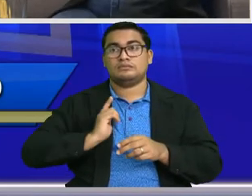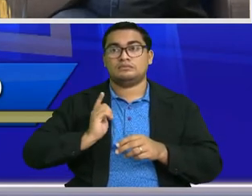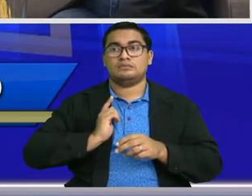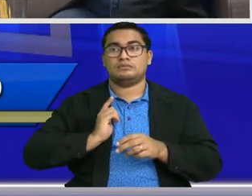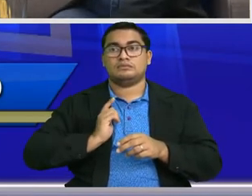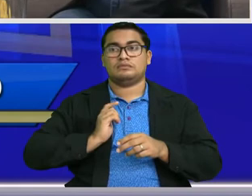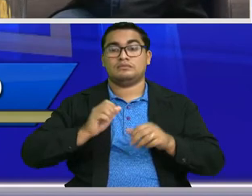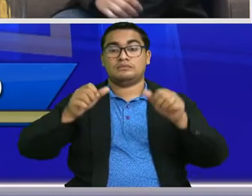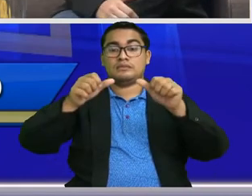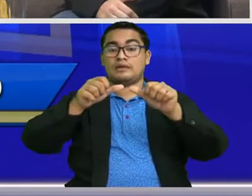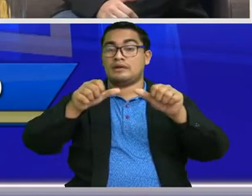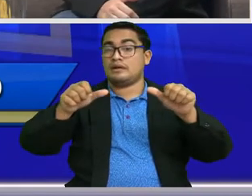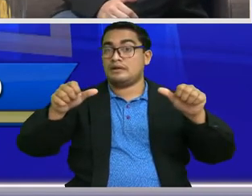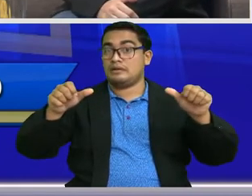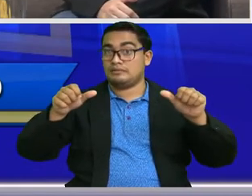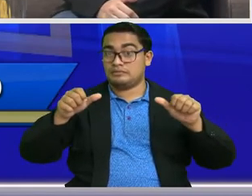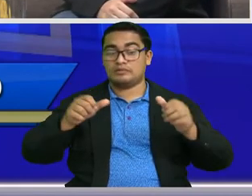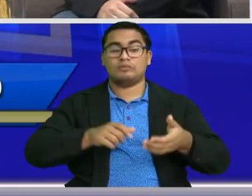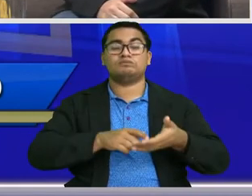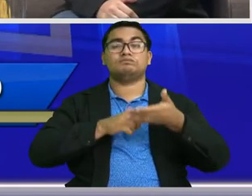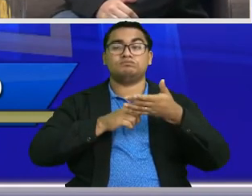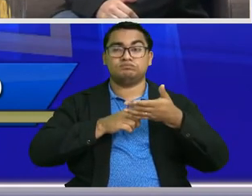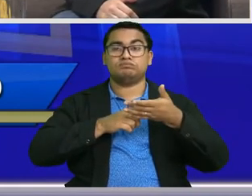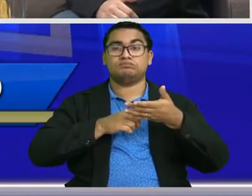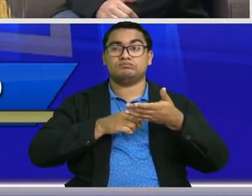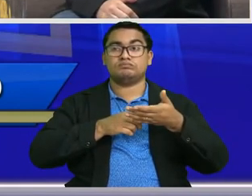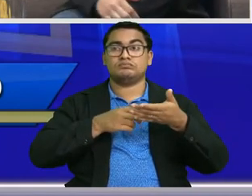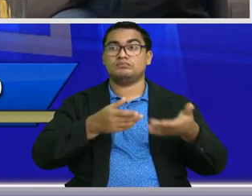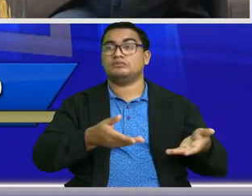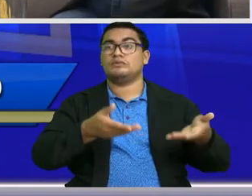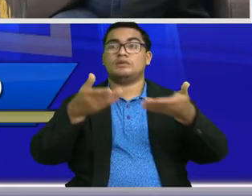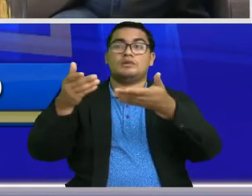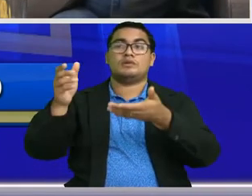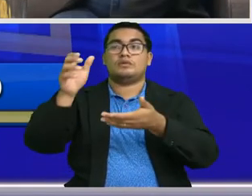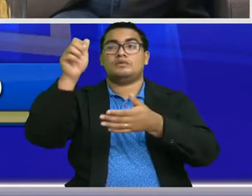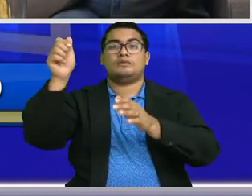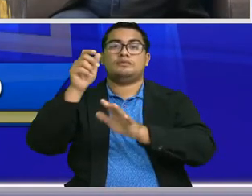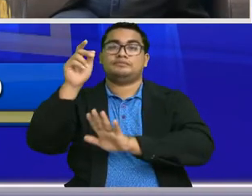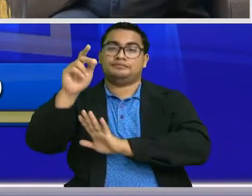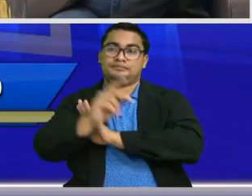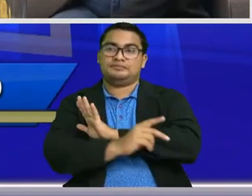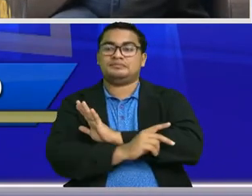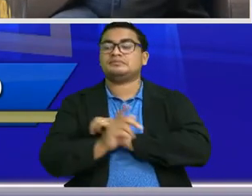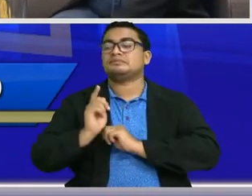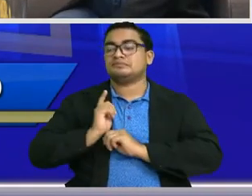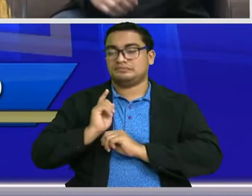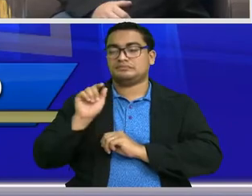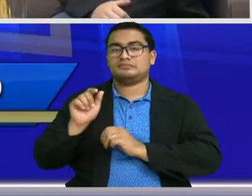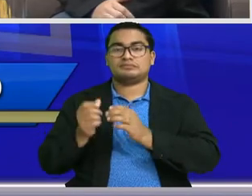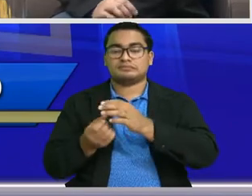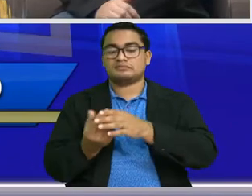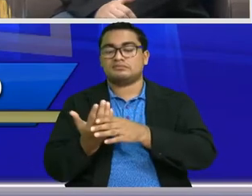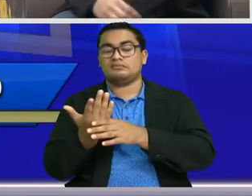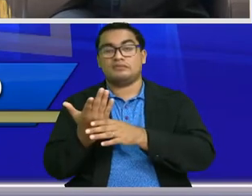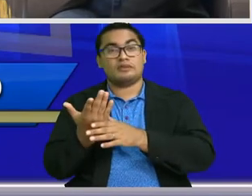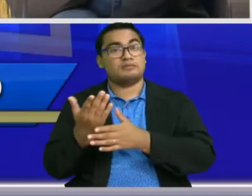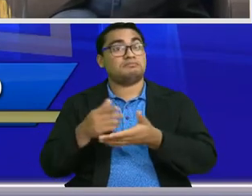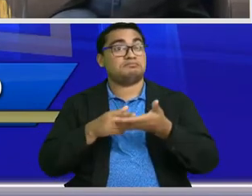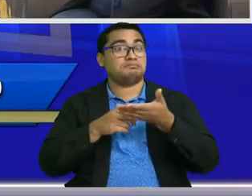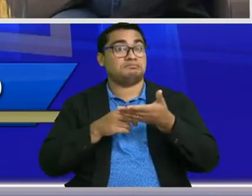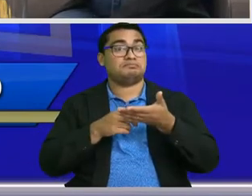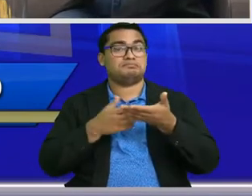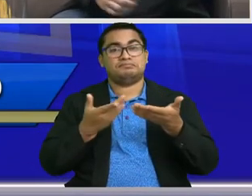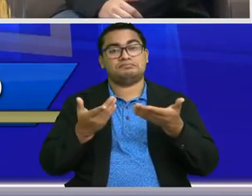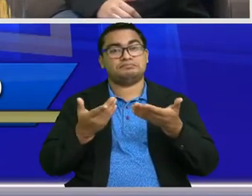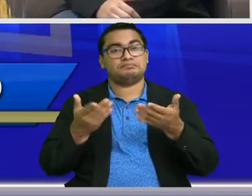que están exportando y también todo lo que son las plantitas exóticas, ¿verdad? Vamos a tener esta área dentro de la Expo Pyme y es